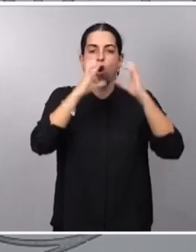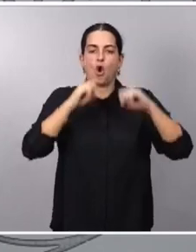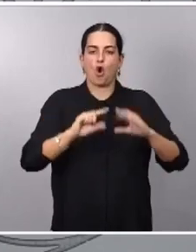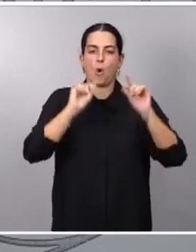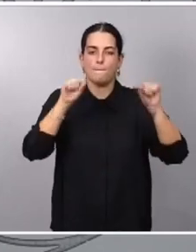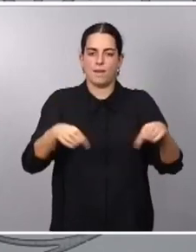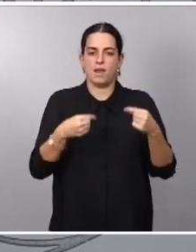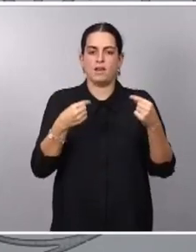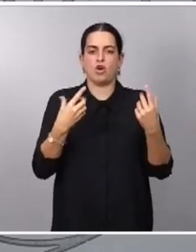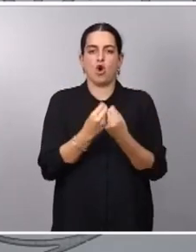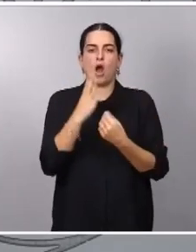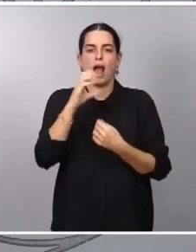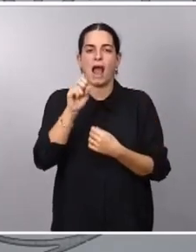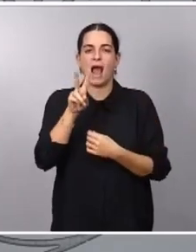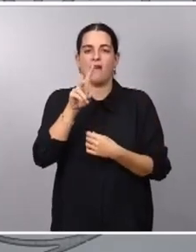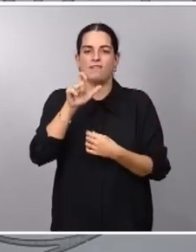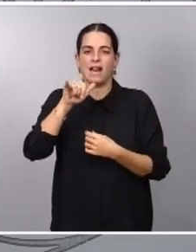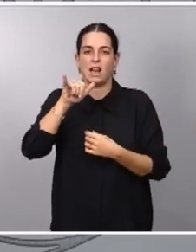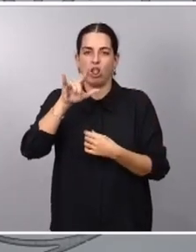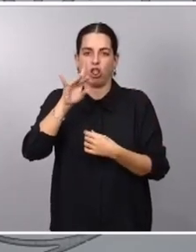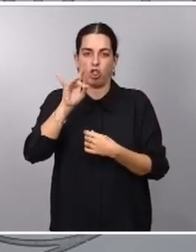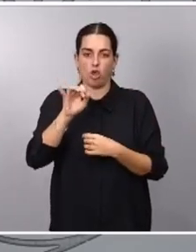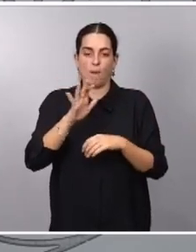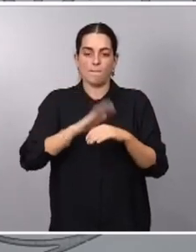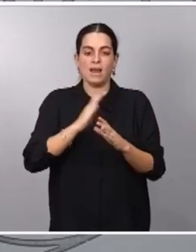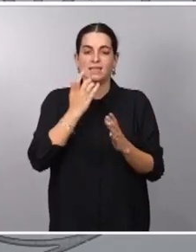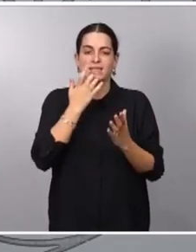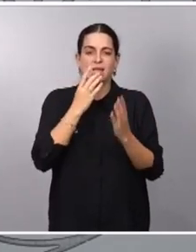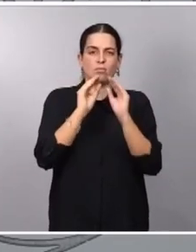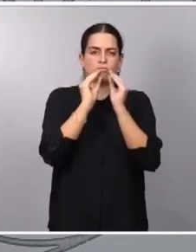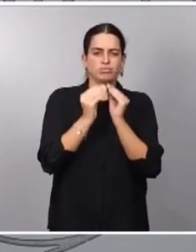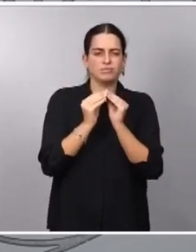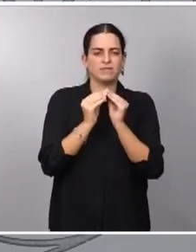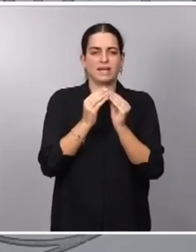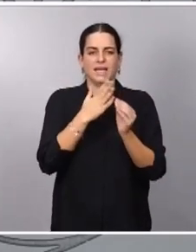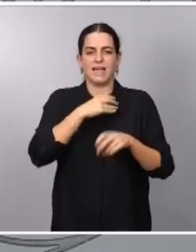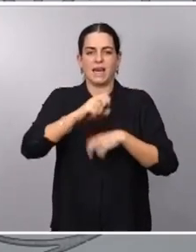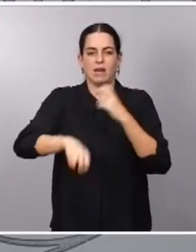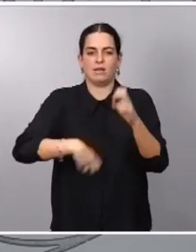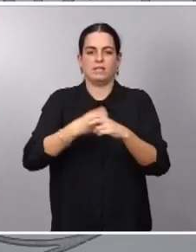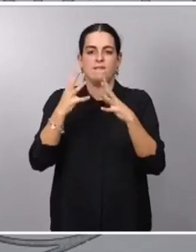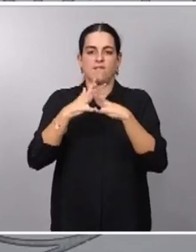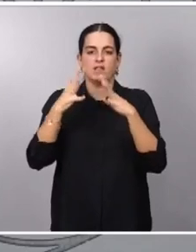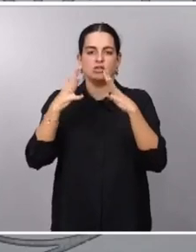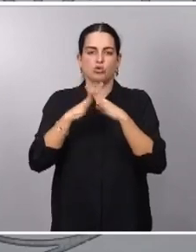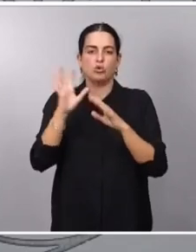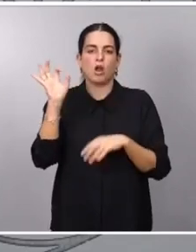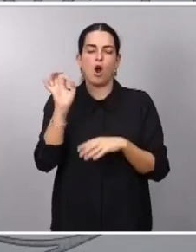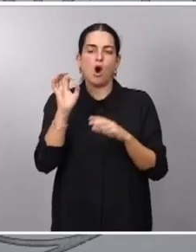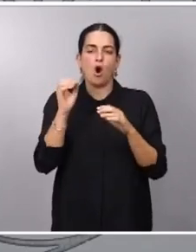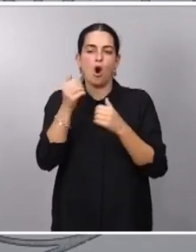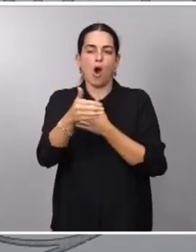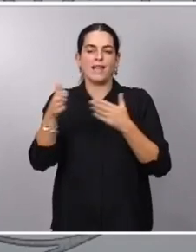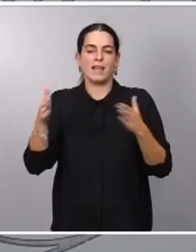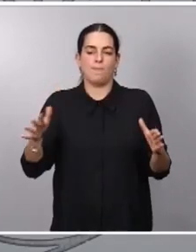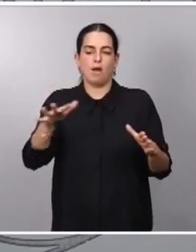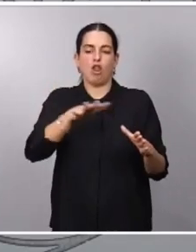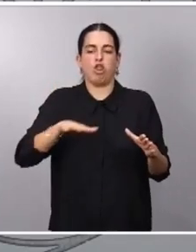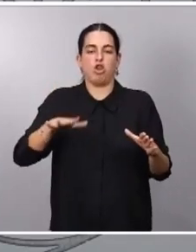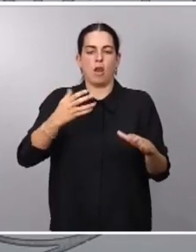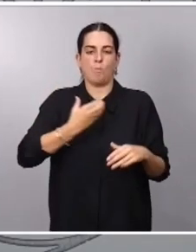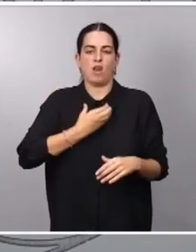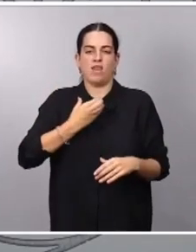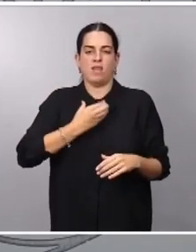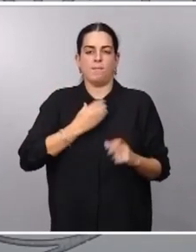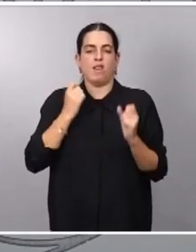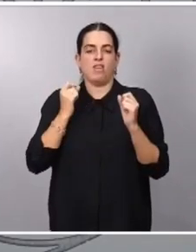os daños e as reparacións que hai que facer en infraestructuras e equipamentos municipales. En total, este é